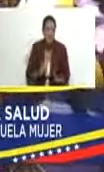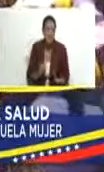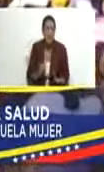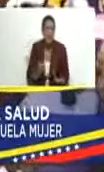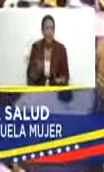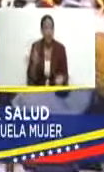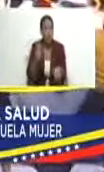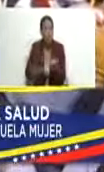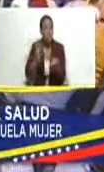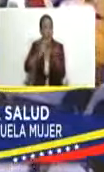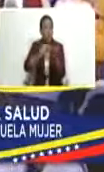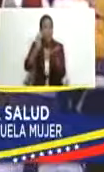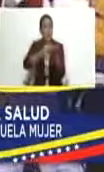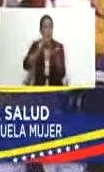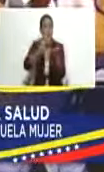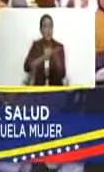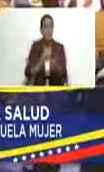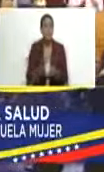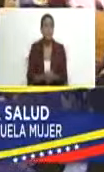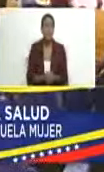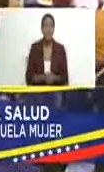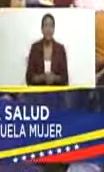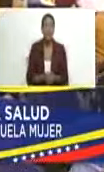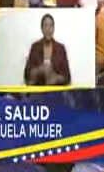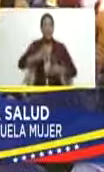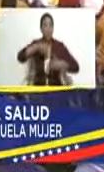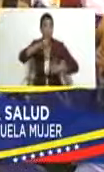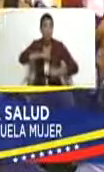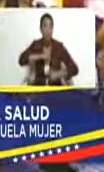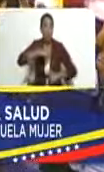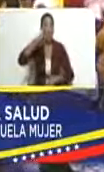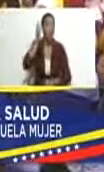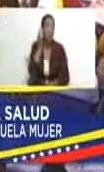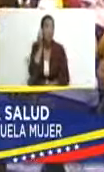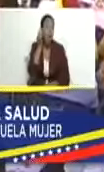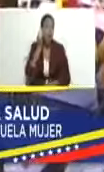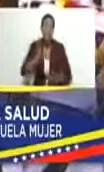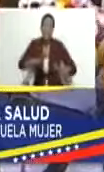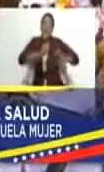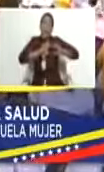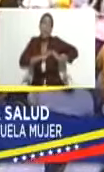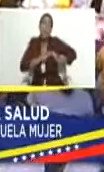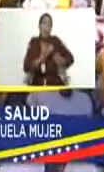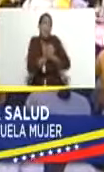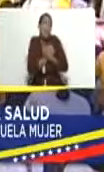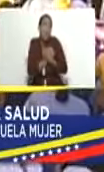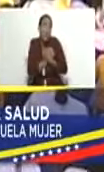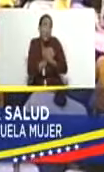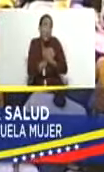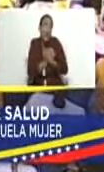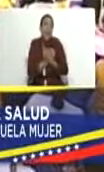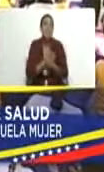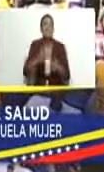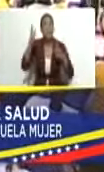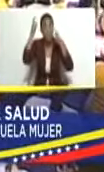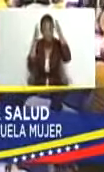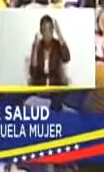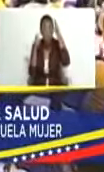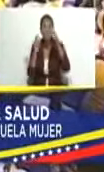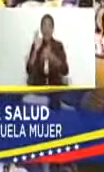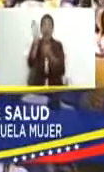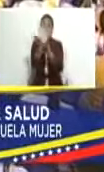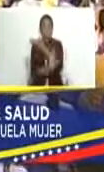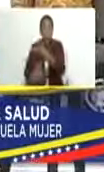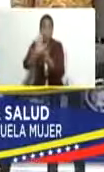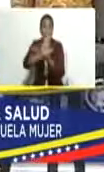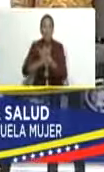consigna tan bella, Silita. Somos las mujeres llenas de amor puro. Somos las del Chávez,